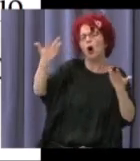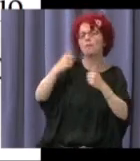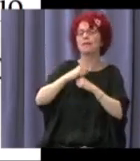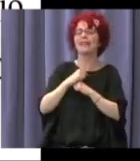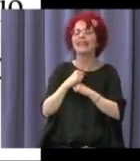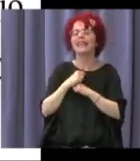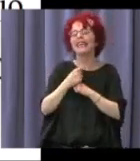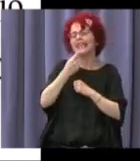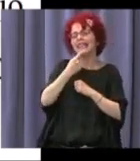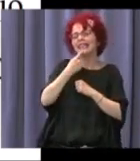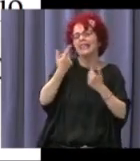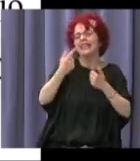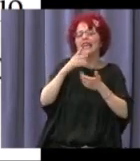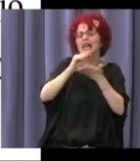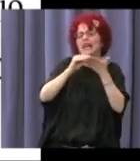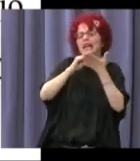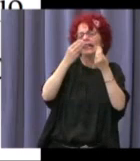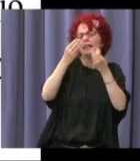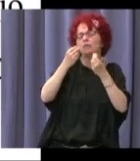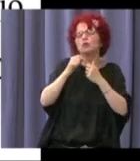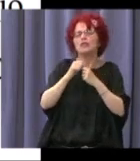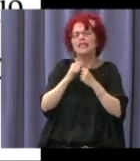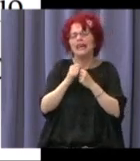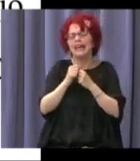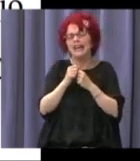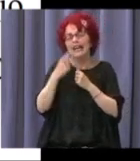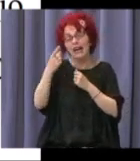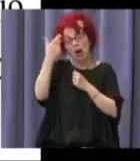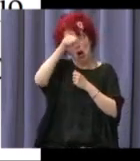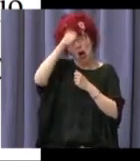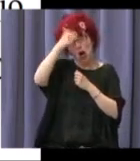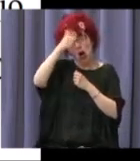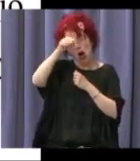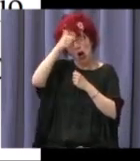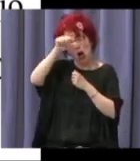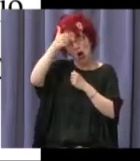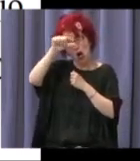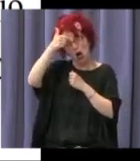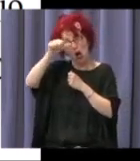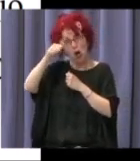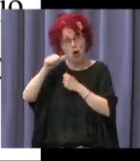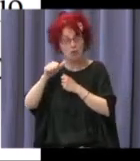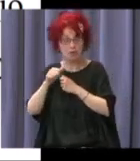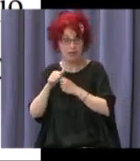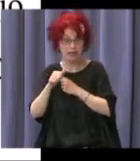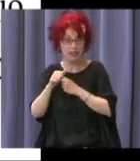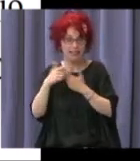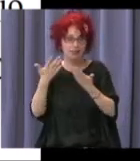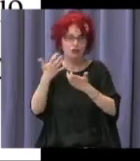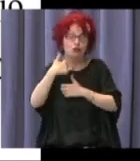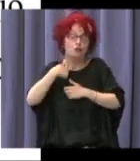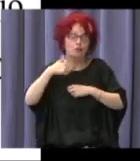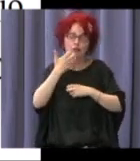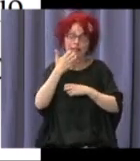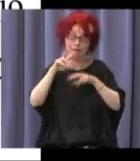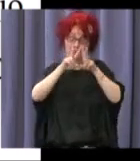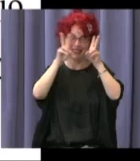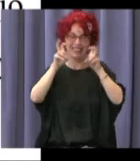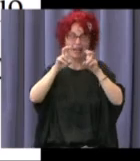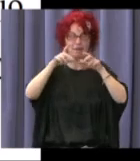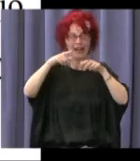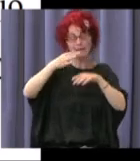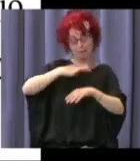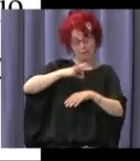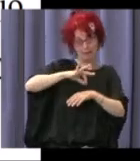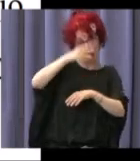valores, unas veces muy bien contextualizados. Si yo veo colonia de hombre no me la uso y si veo lavabo de hombre no entro, pero hay casos en que yo puedo